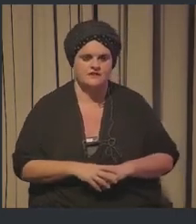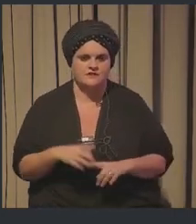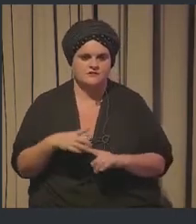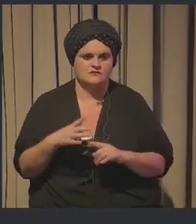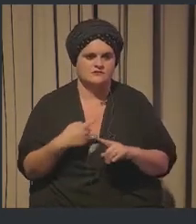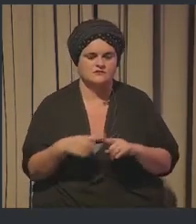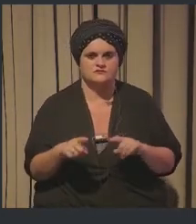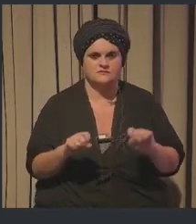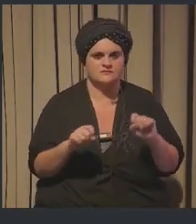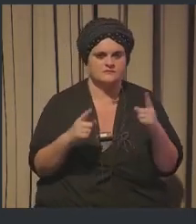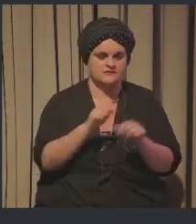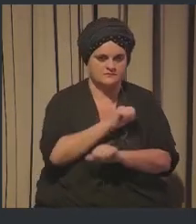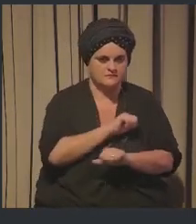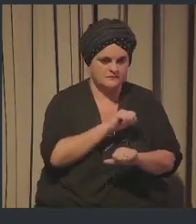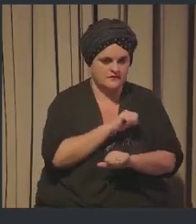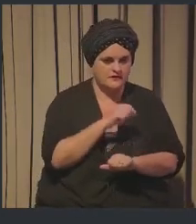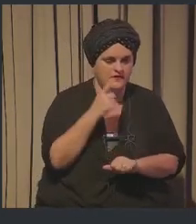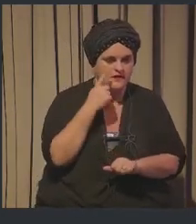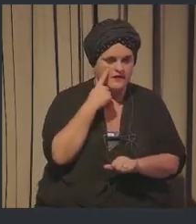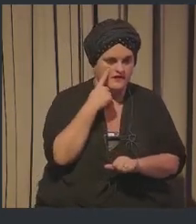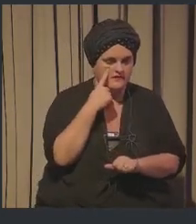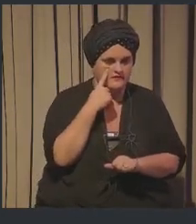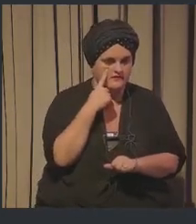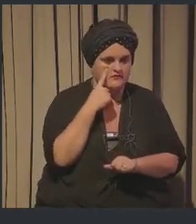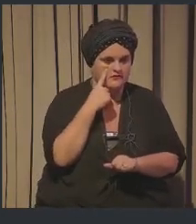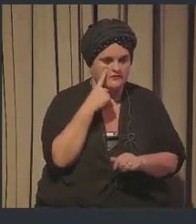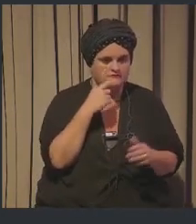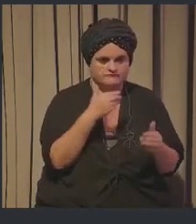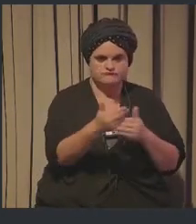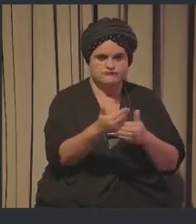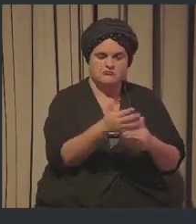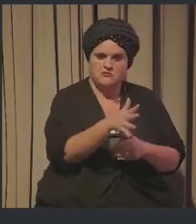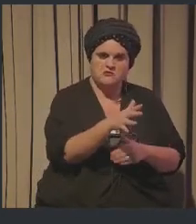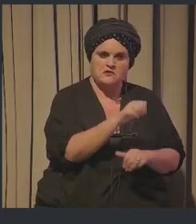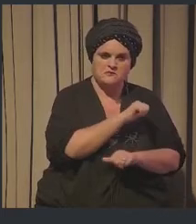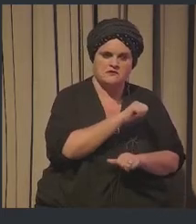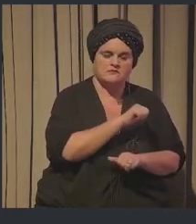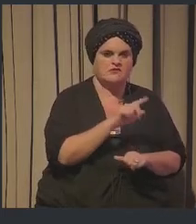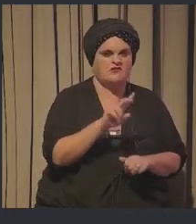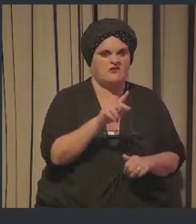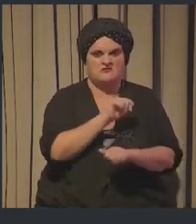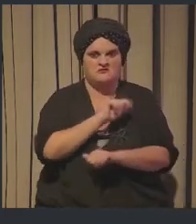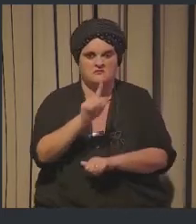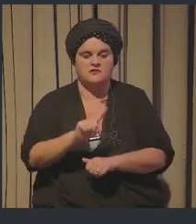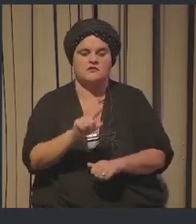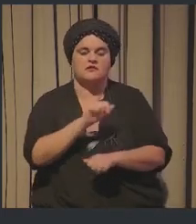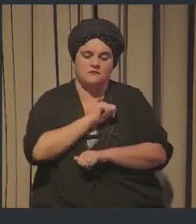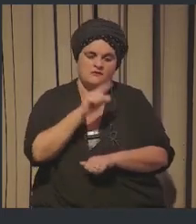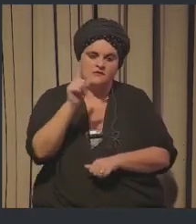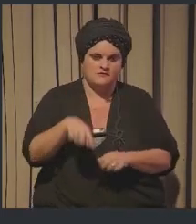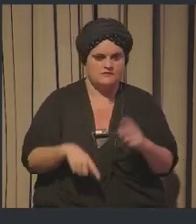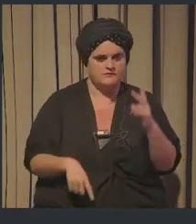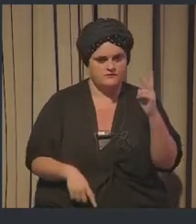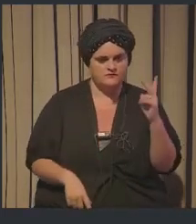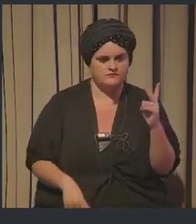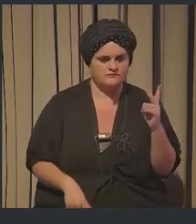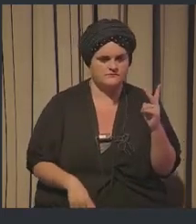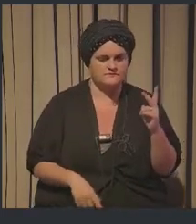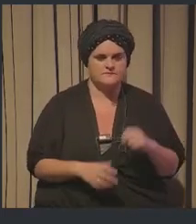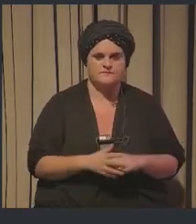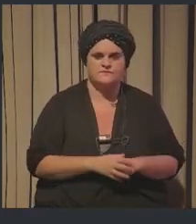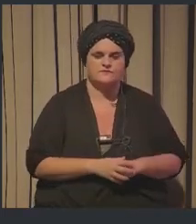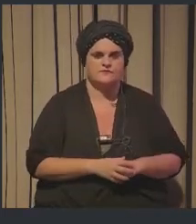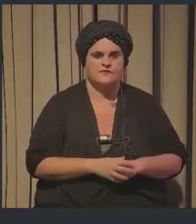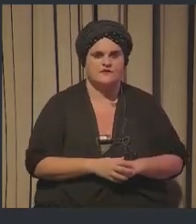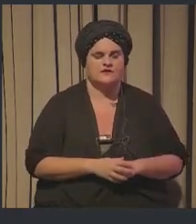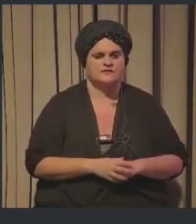espera lo esperado o lo esperable y lo inesperado. Ambas cosas. respecto